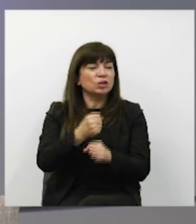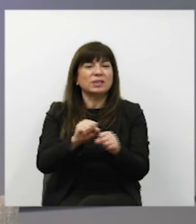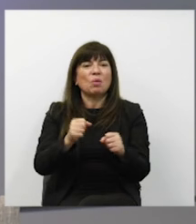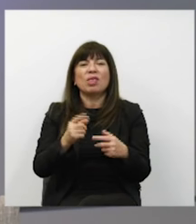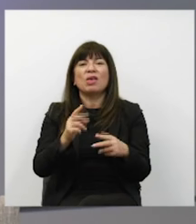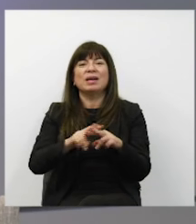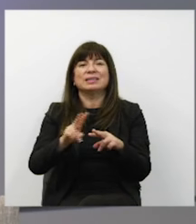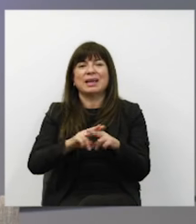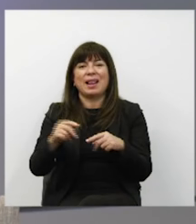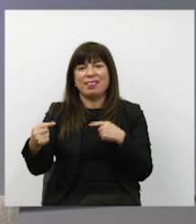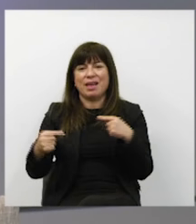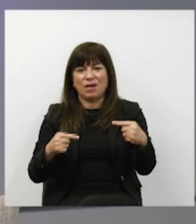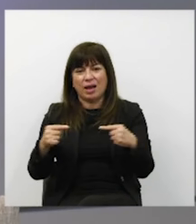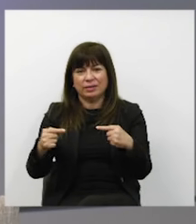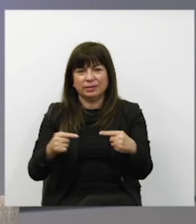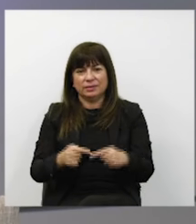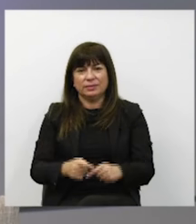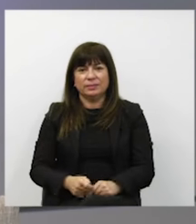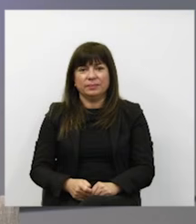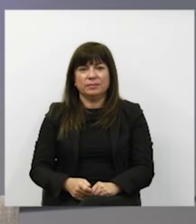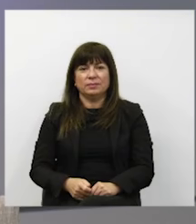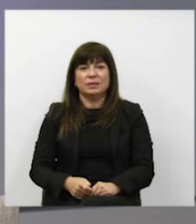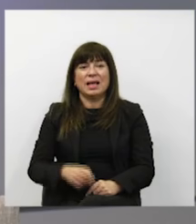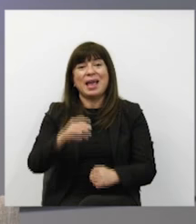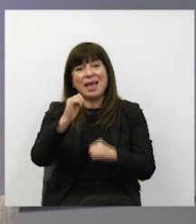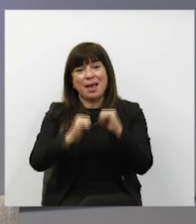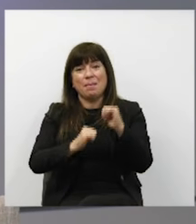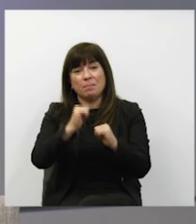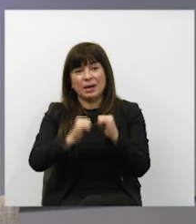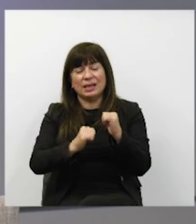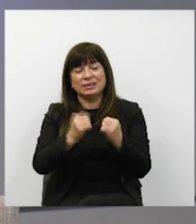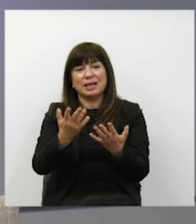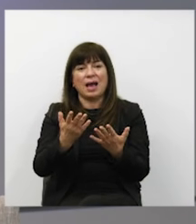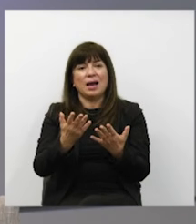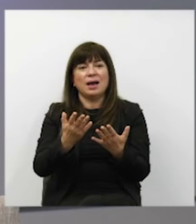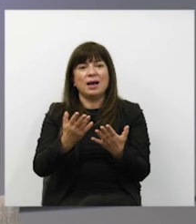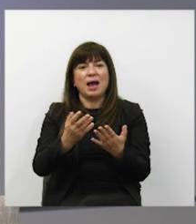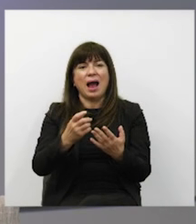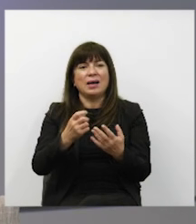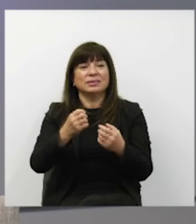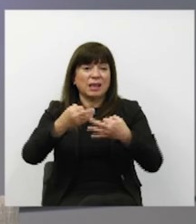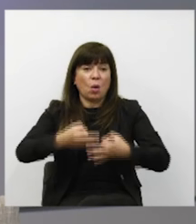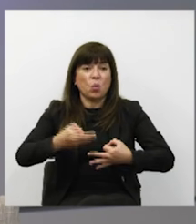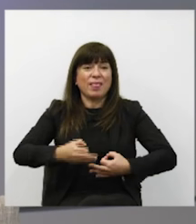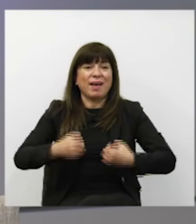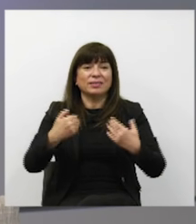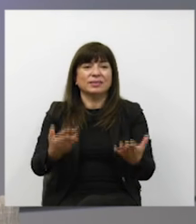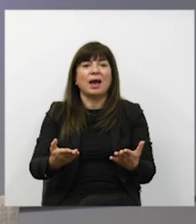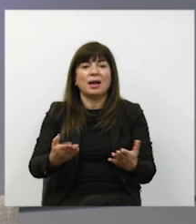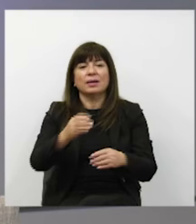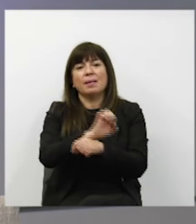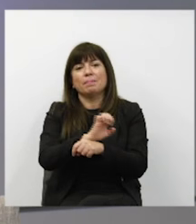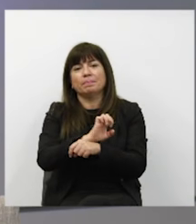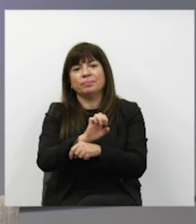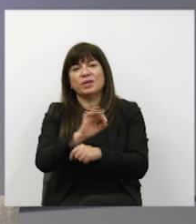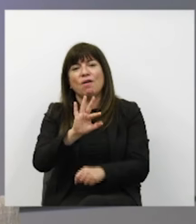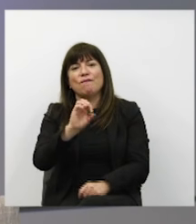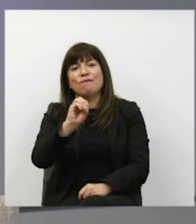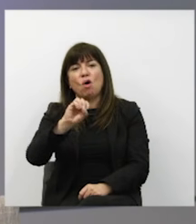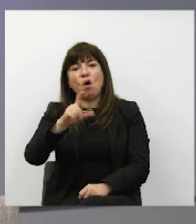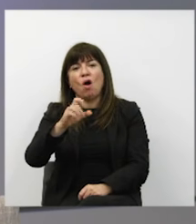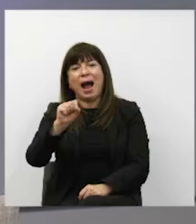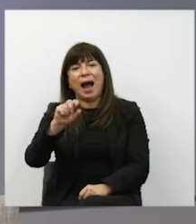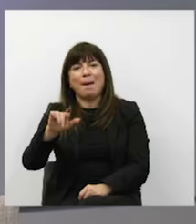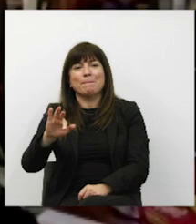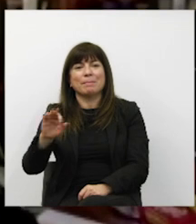hacer ese debate. En el fondo, el tema de las empresas que venden más, solamente hay garantías del Estado, FOGAPE que se llaman, para empresas que